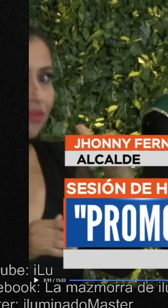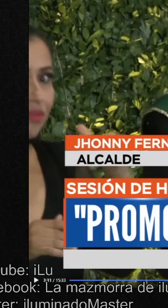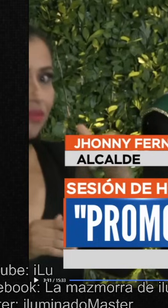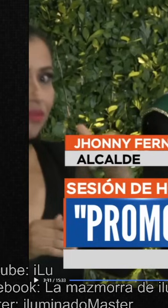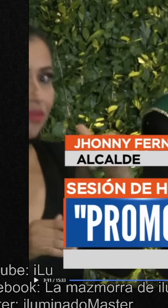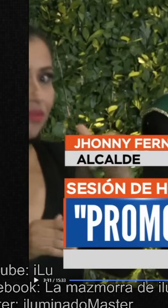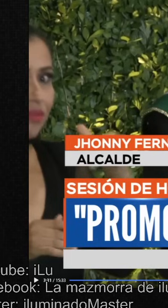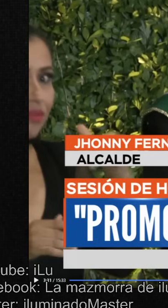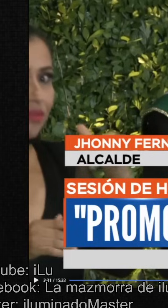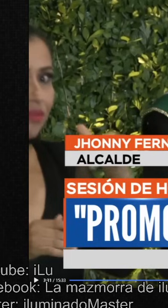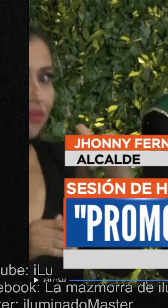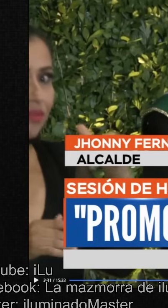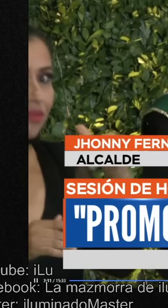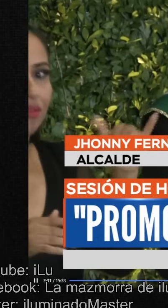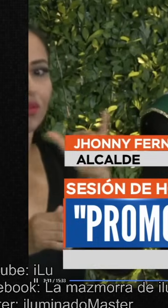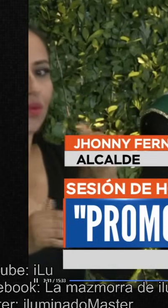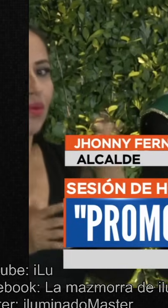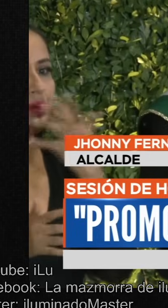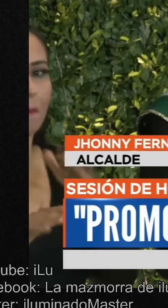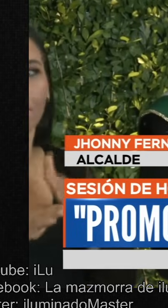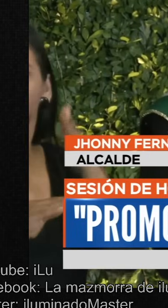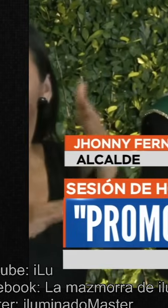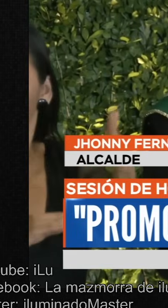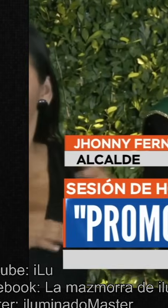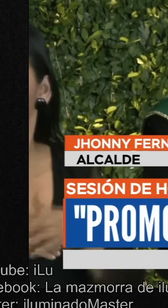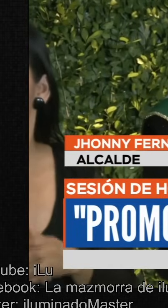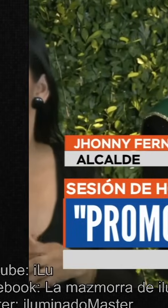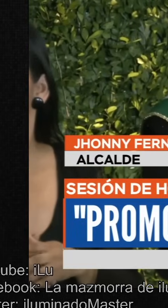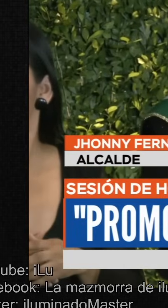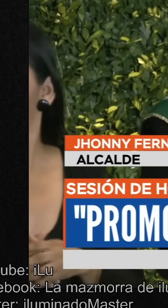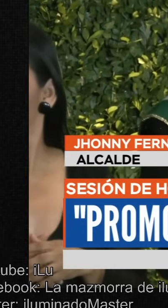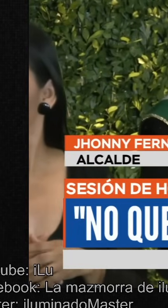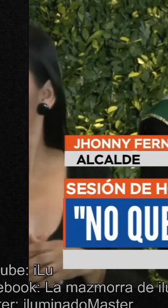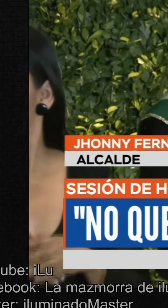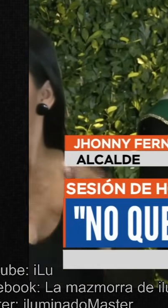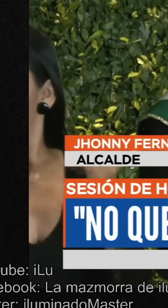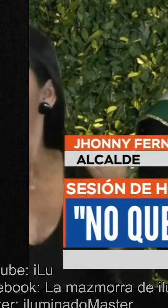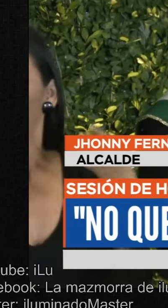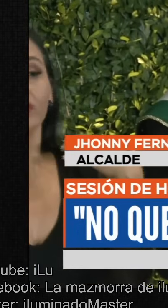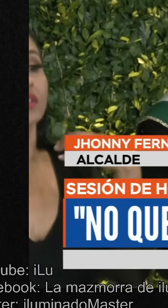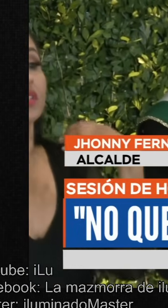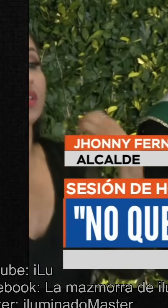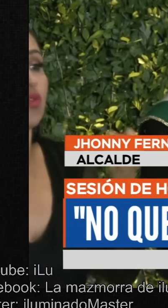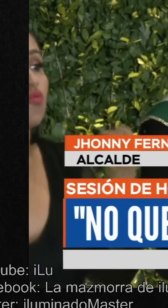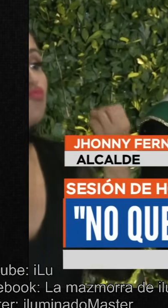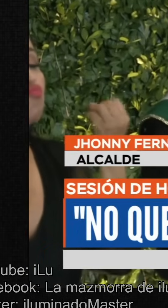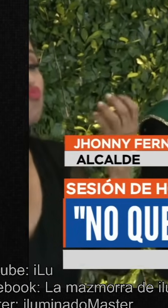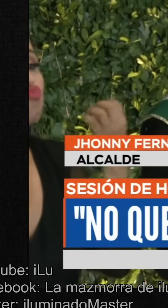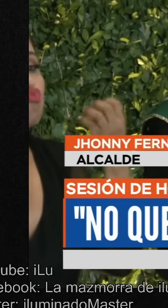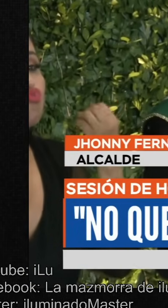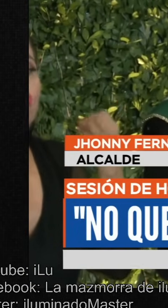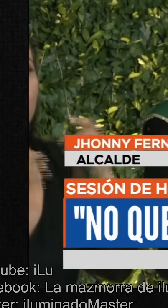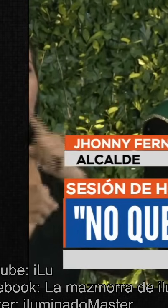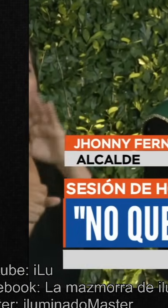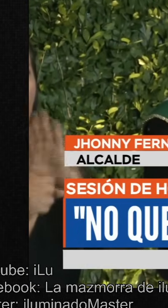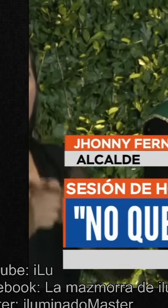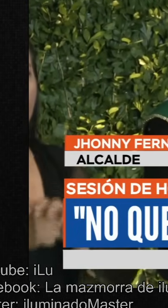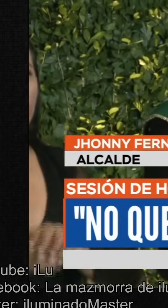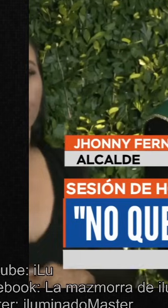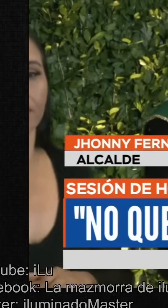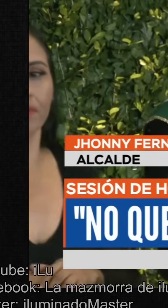nuevo digo yo, no lo va a lograr. Por eso es que en materia de salud tenemos todavía muchos